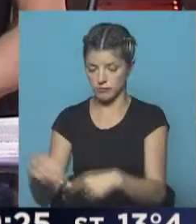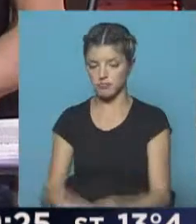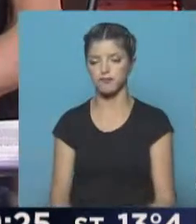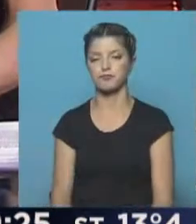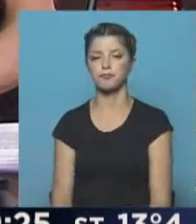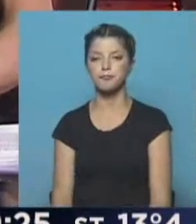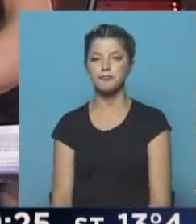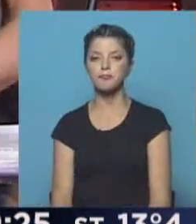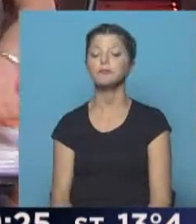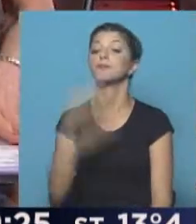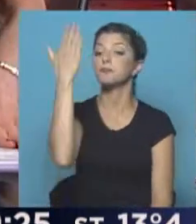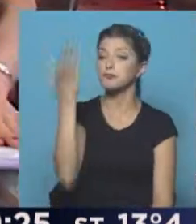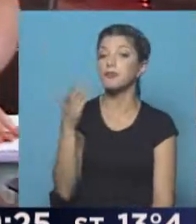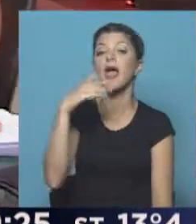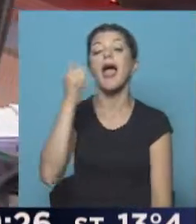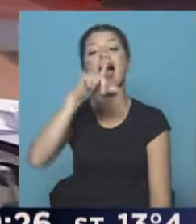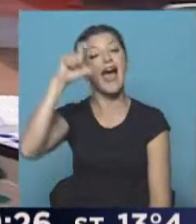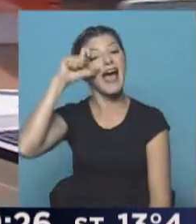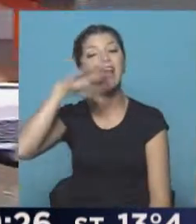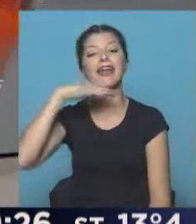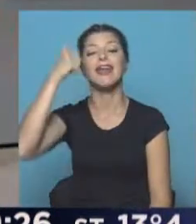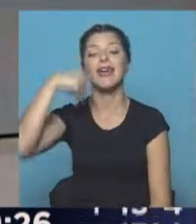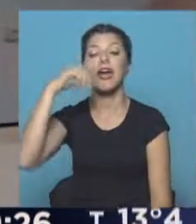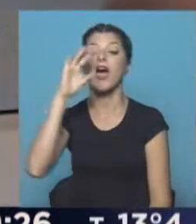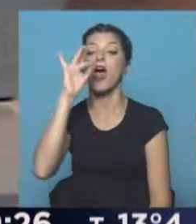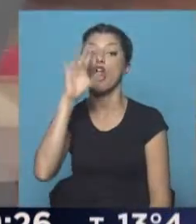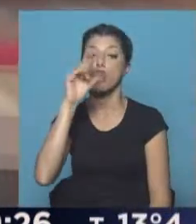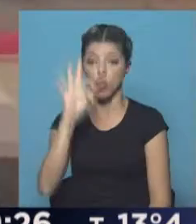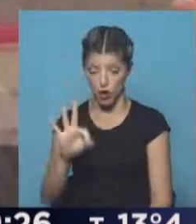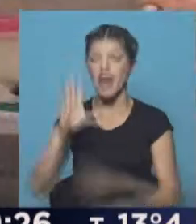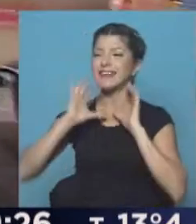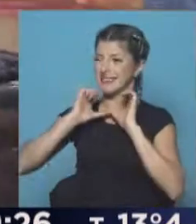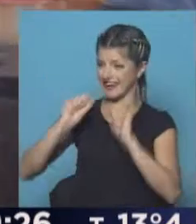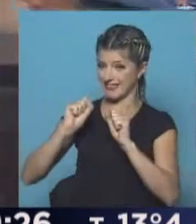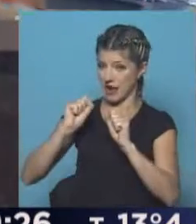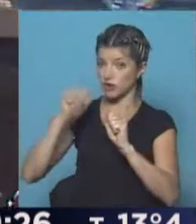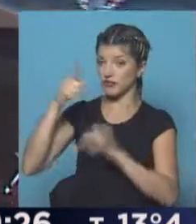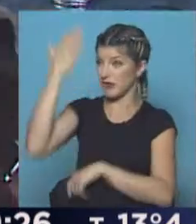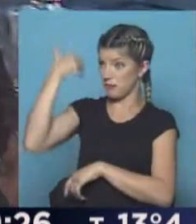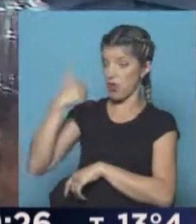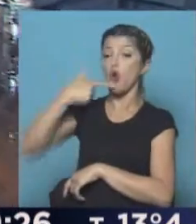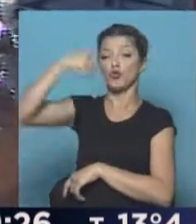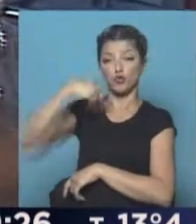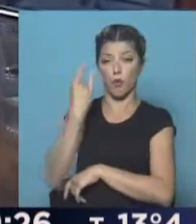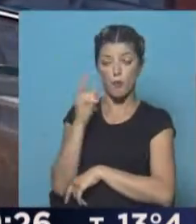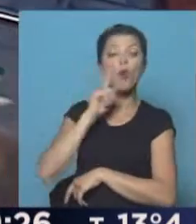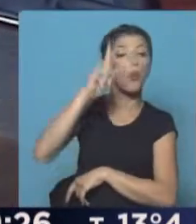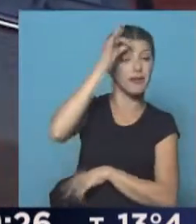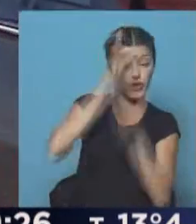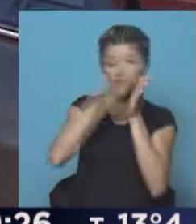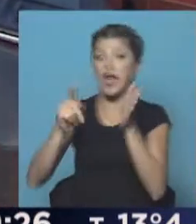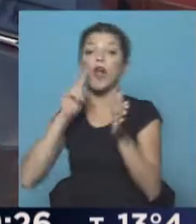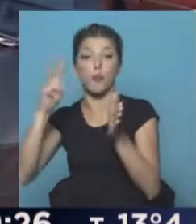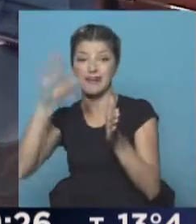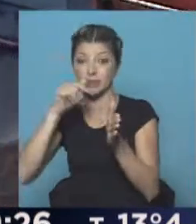Estamos con Alejandro Giorgi en nuestros estudios, que fue el secretario de Medio Ambiente del SOMU entre el 2012 y el 2014 y fue echado por el